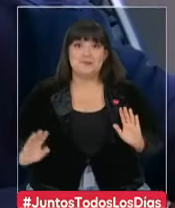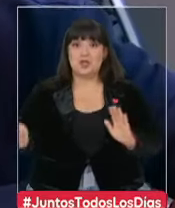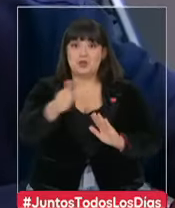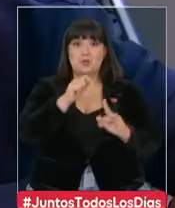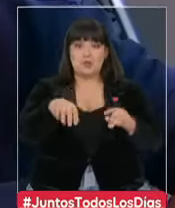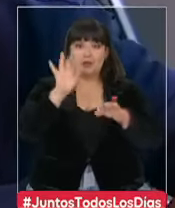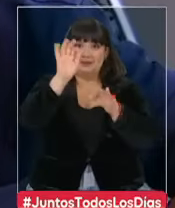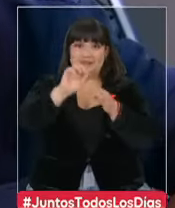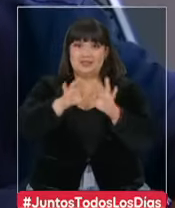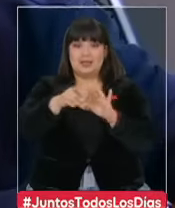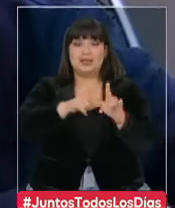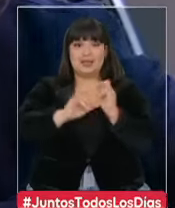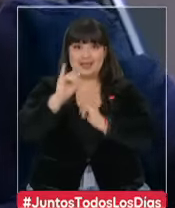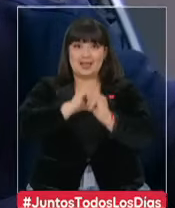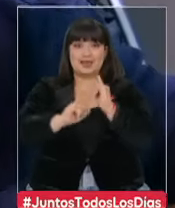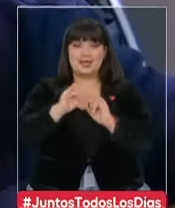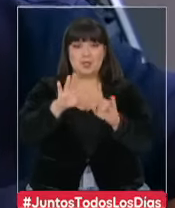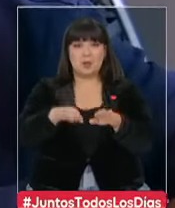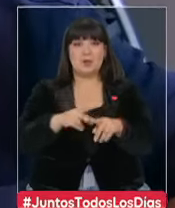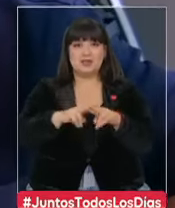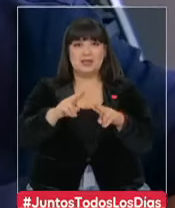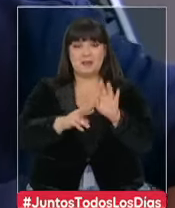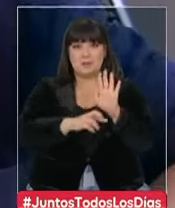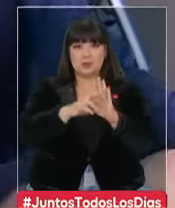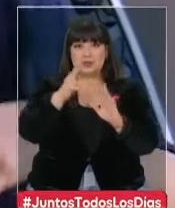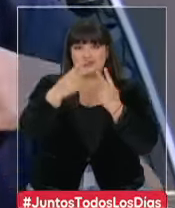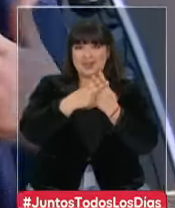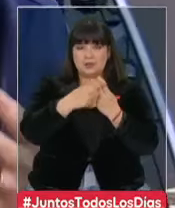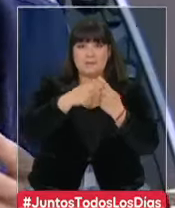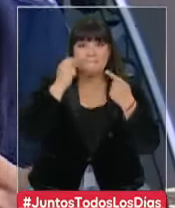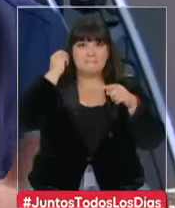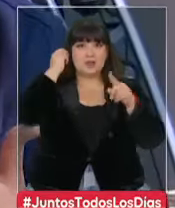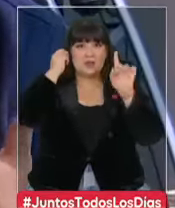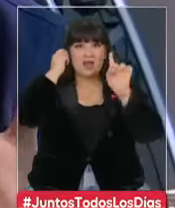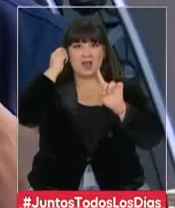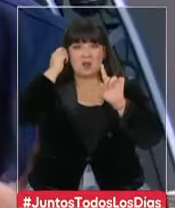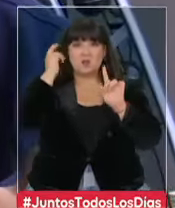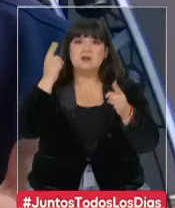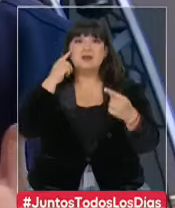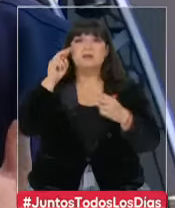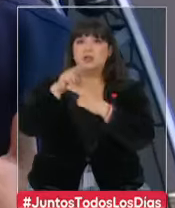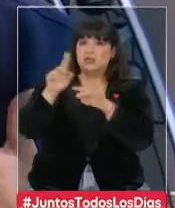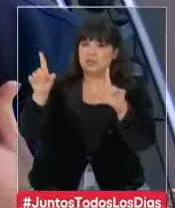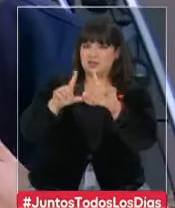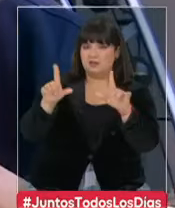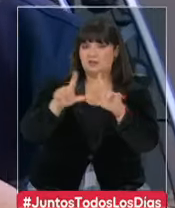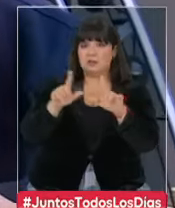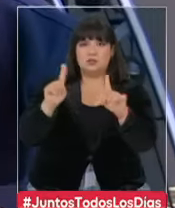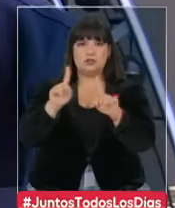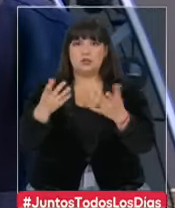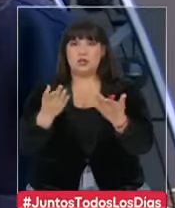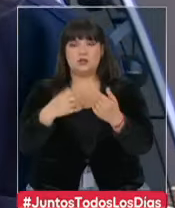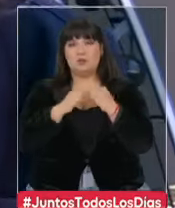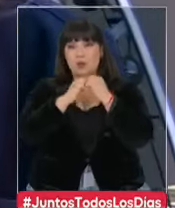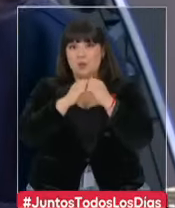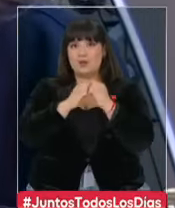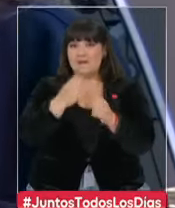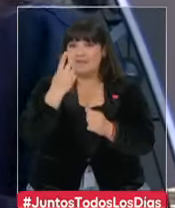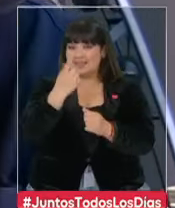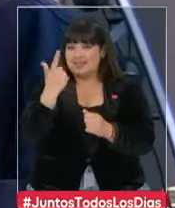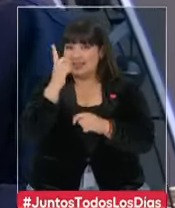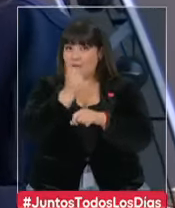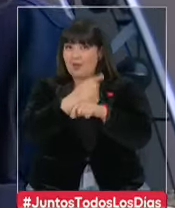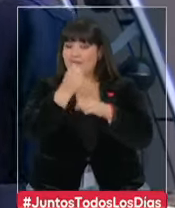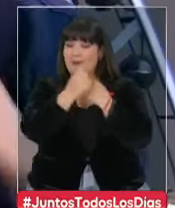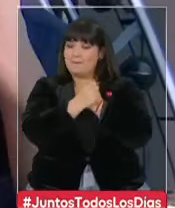sacar sus entradas de manera digital, como lo hace la producción de Teletón, pero hay muchos que van a estar mirando en la televisión y obviamente estamos acompañando hasta 27 horas de